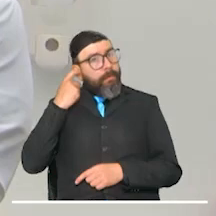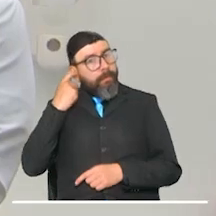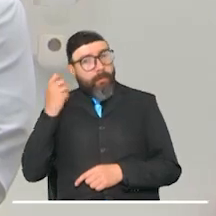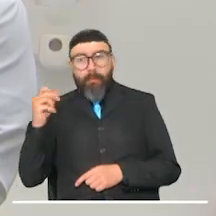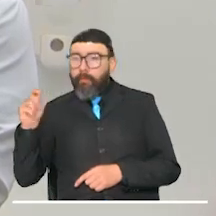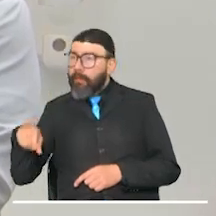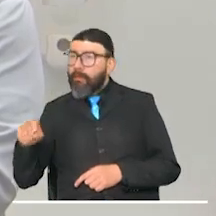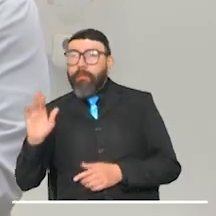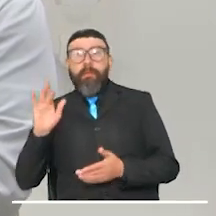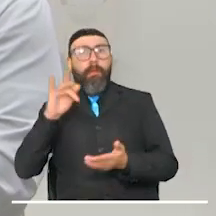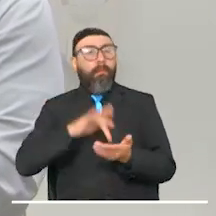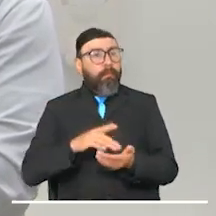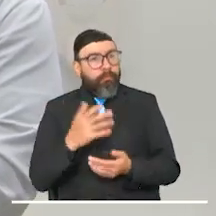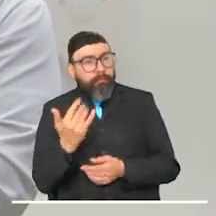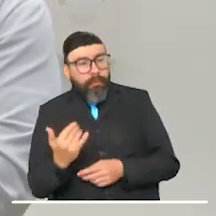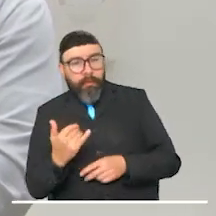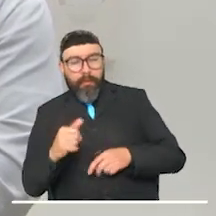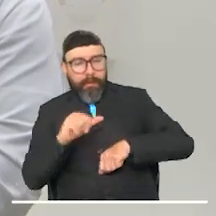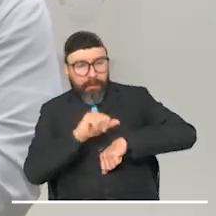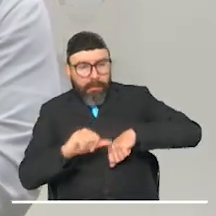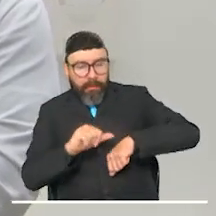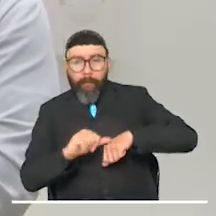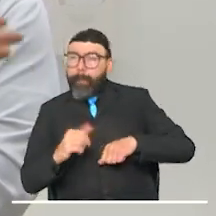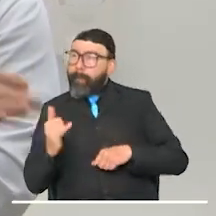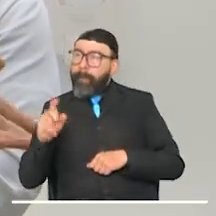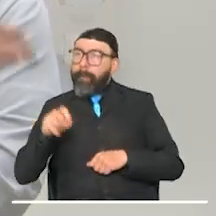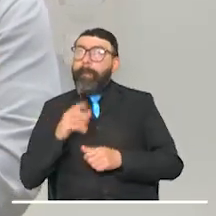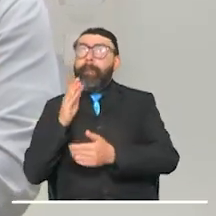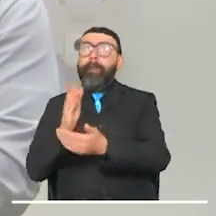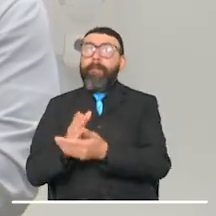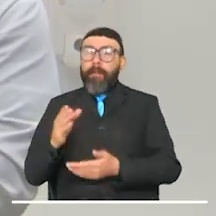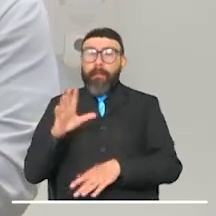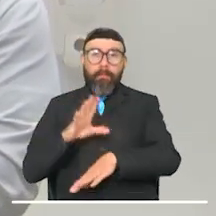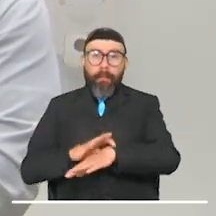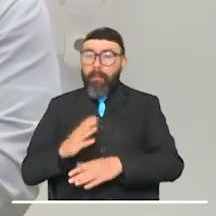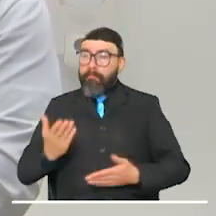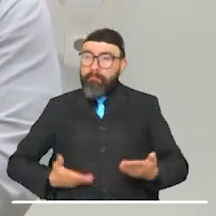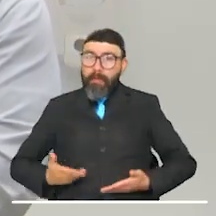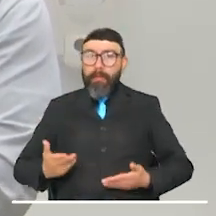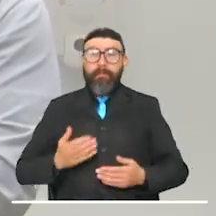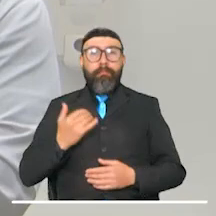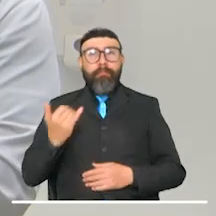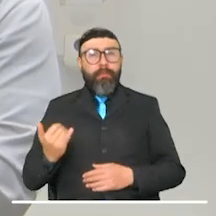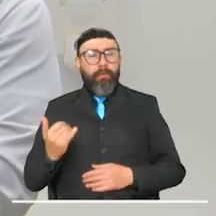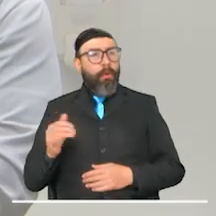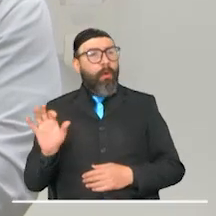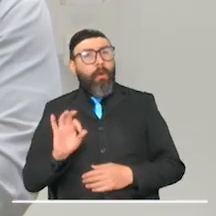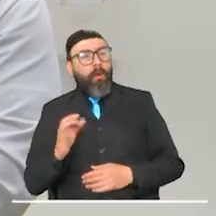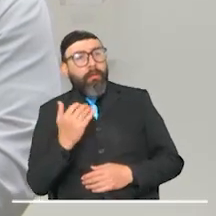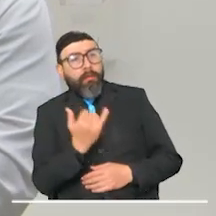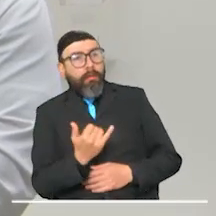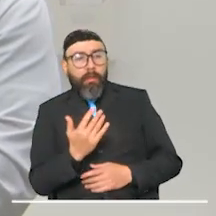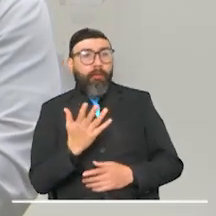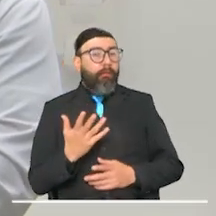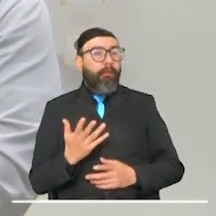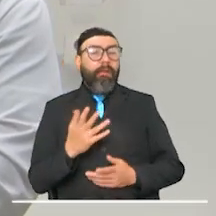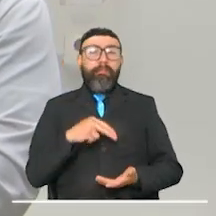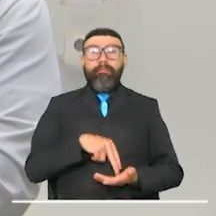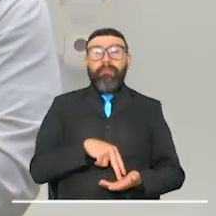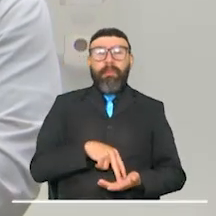quirófano él se tiene que ir para la panadería usted se tiene que ir para la ferretería y están parados todo el día